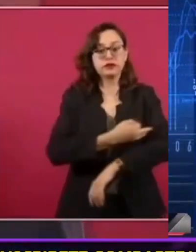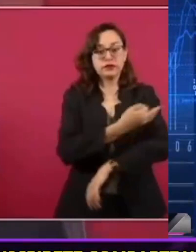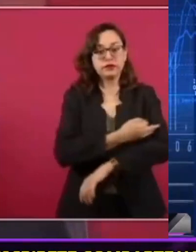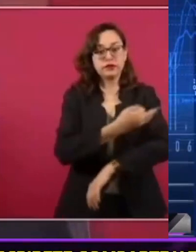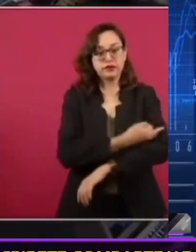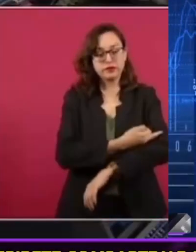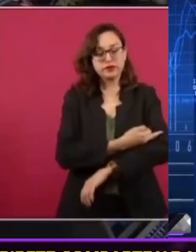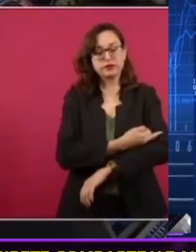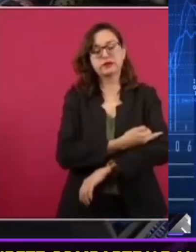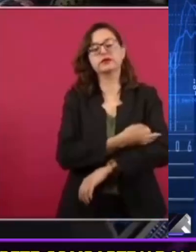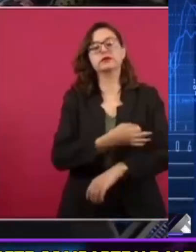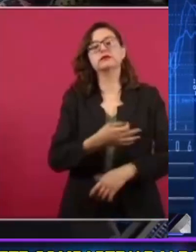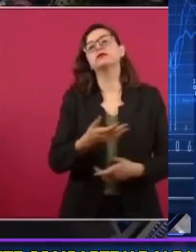actividades,